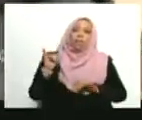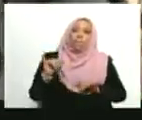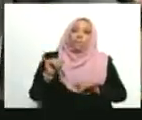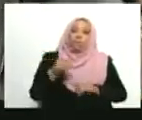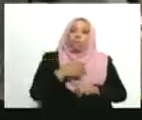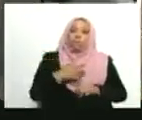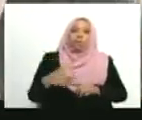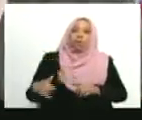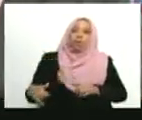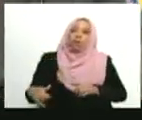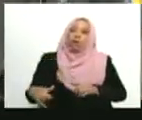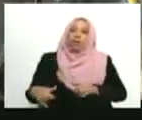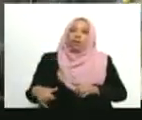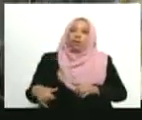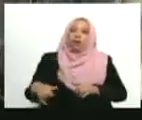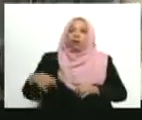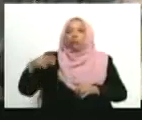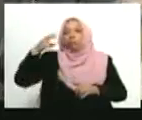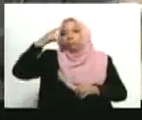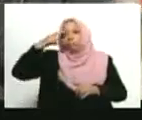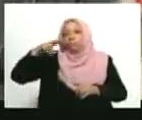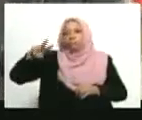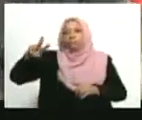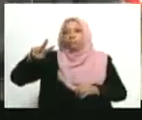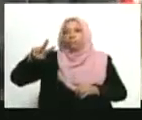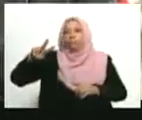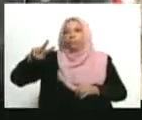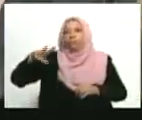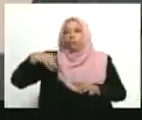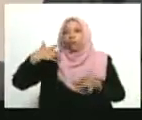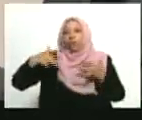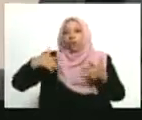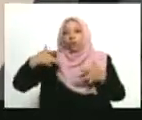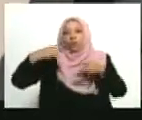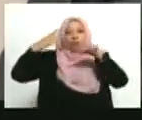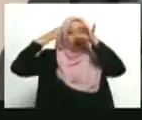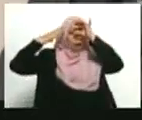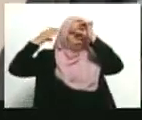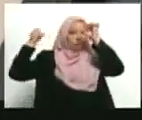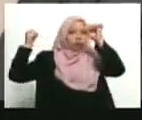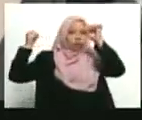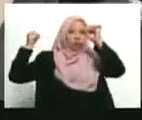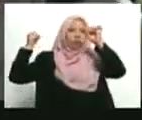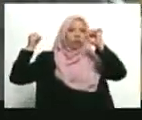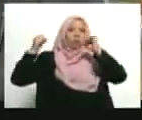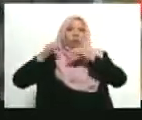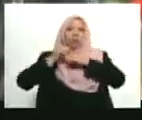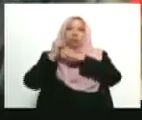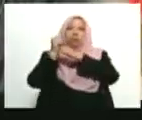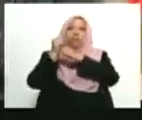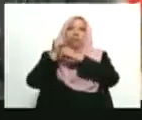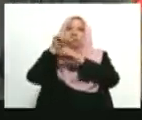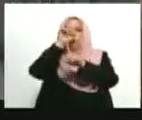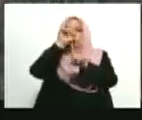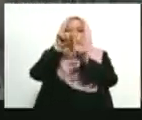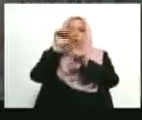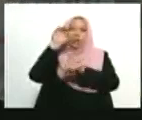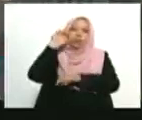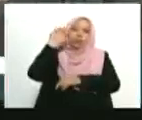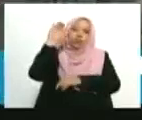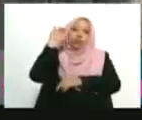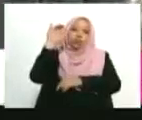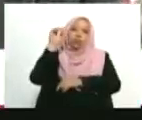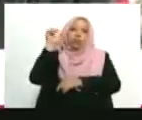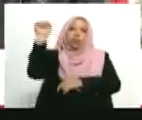México, Manuel López Obrador, dijo, ¿no? Hubo una actividad en la embajada y él dijo que Allende abrió el camino para realizar